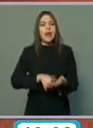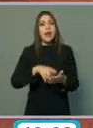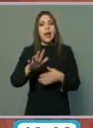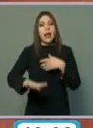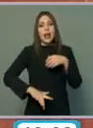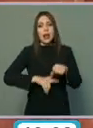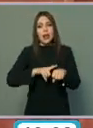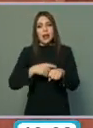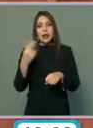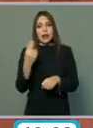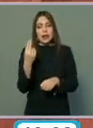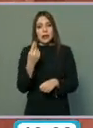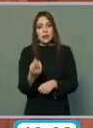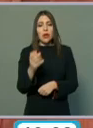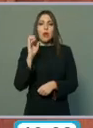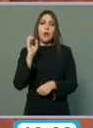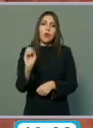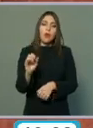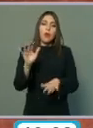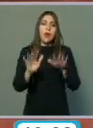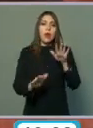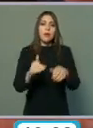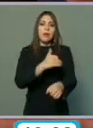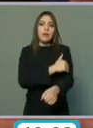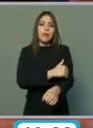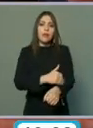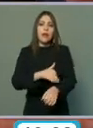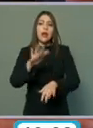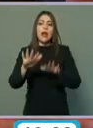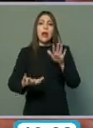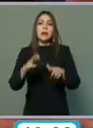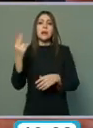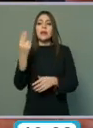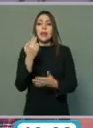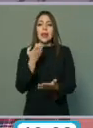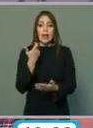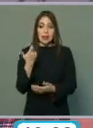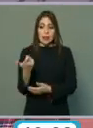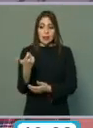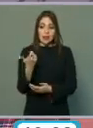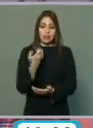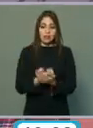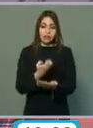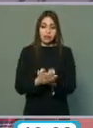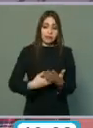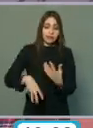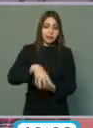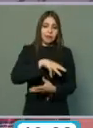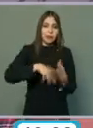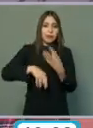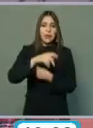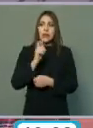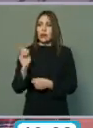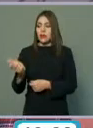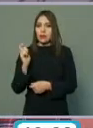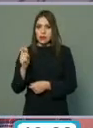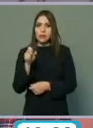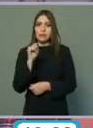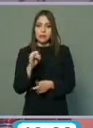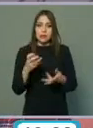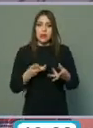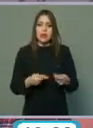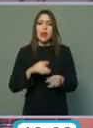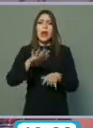cuidados que debe de llevar el animal. O la familia, ¿no? Económicamente también es un gasto Es otro que hijo. muchas veces no lo tienes en cuenta y entonces cuando ya ves que